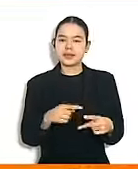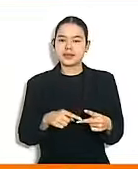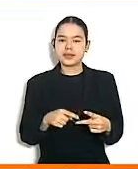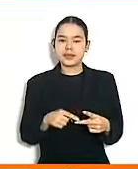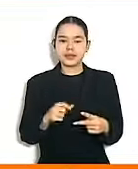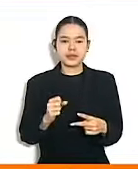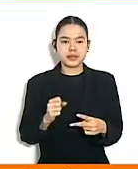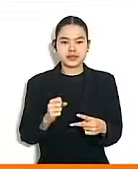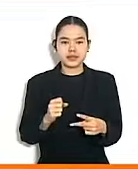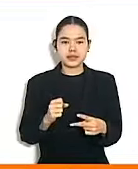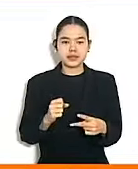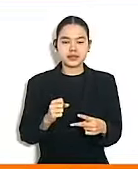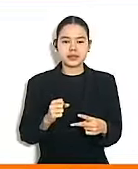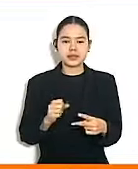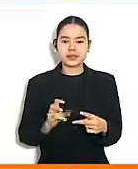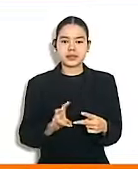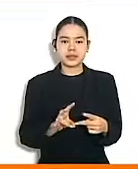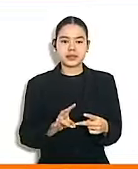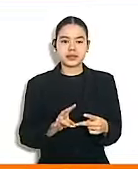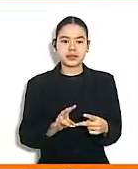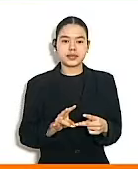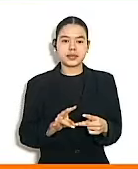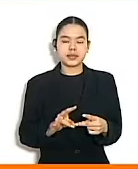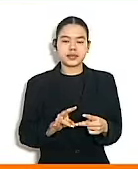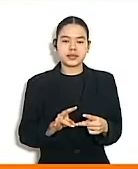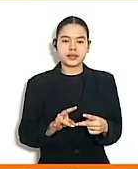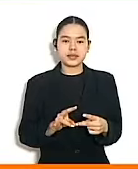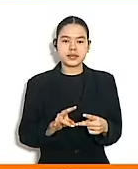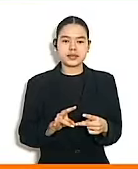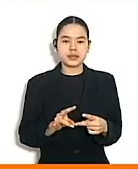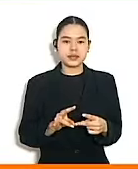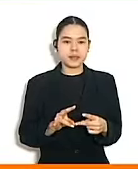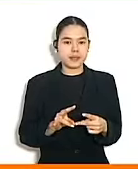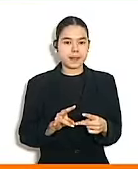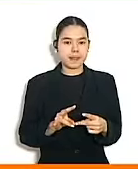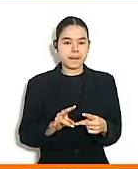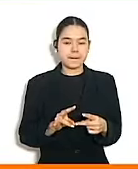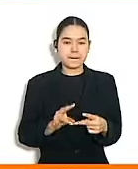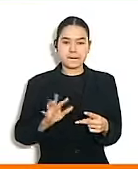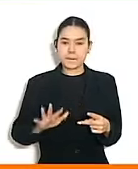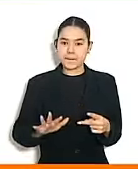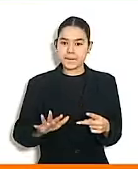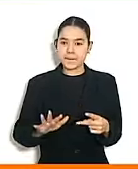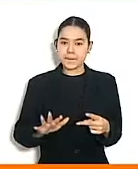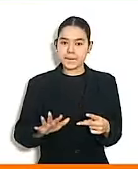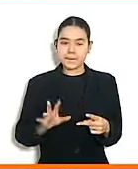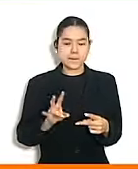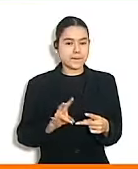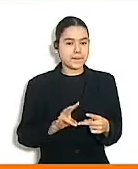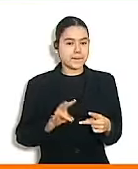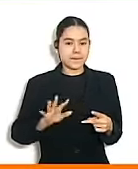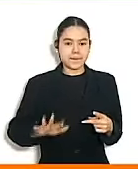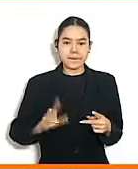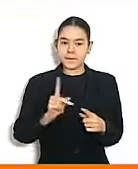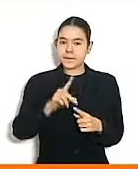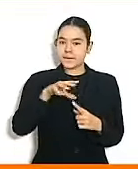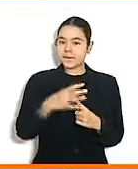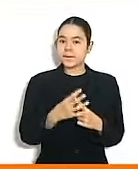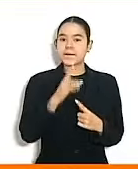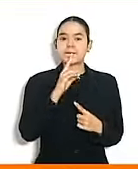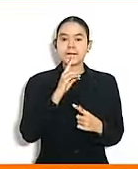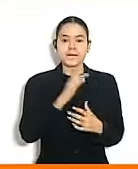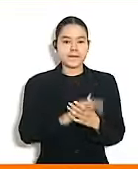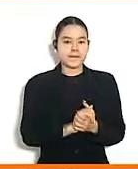tu primer dígito es 7. Tu segundo dígito, 5. Tu número ganador es el 75 con